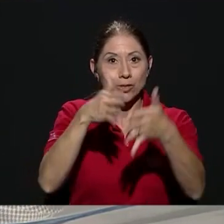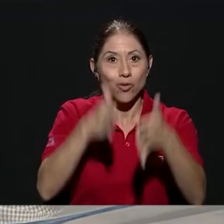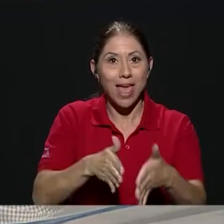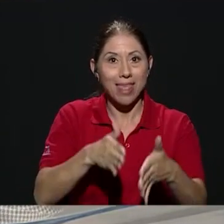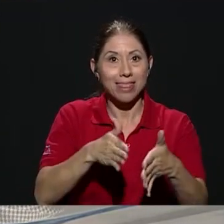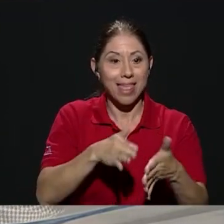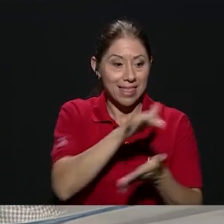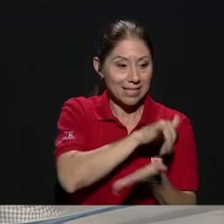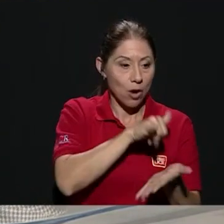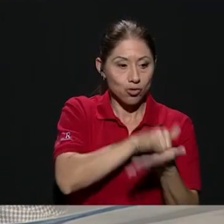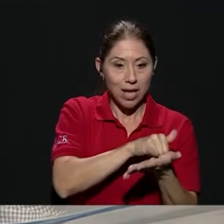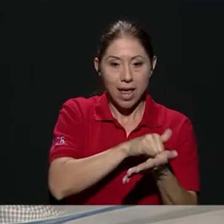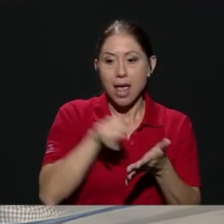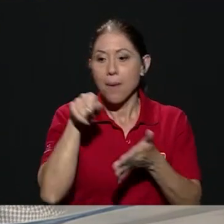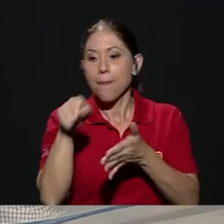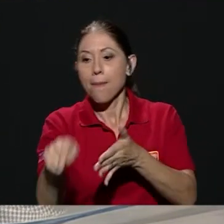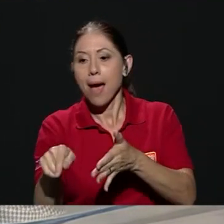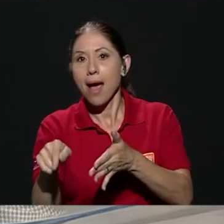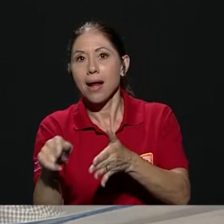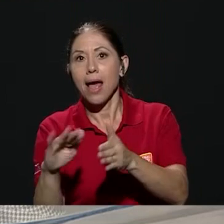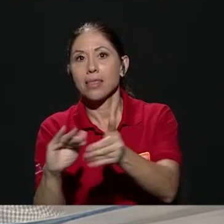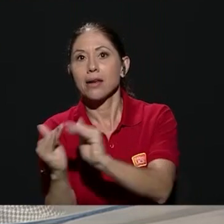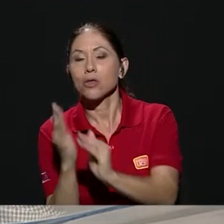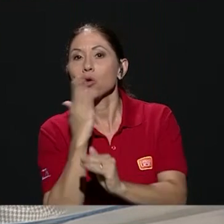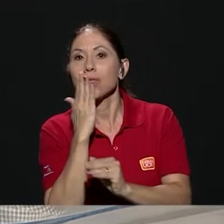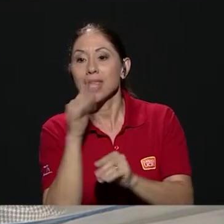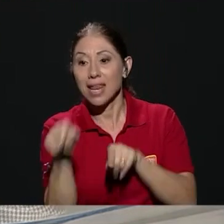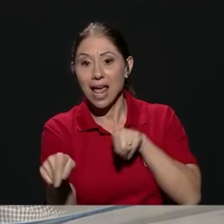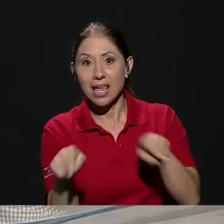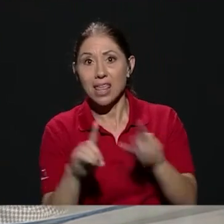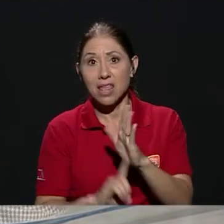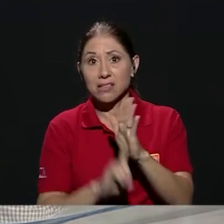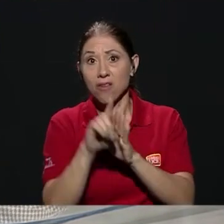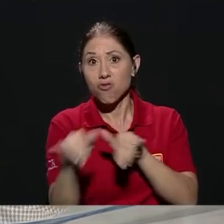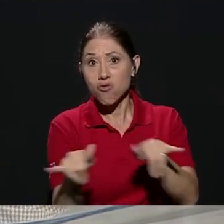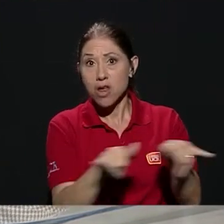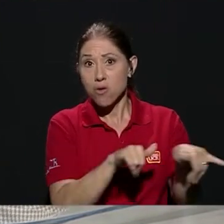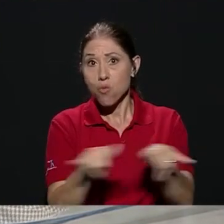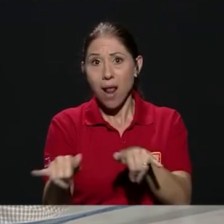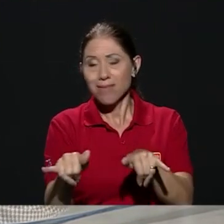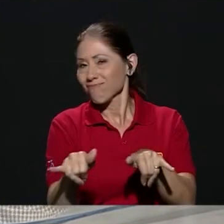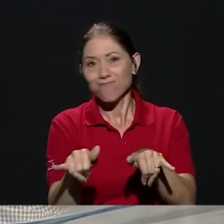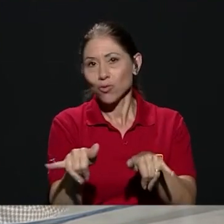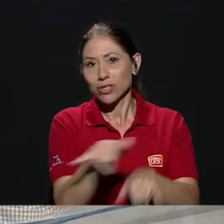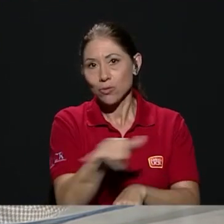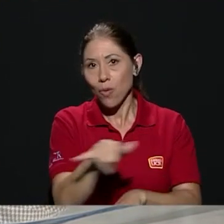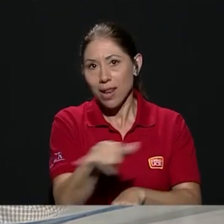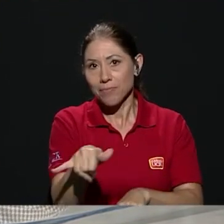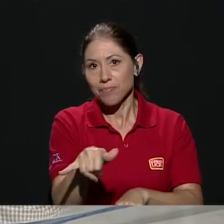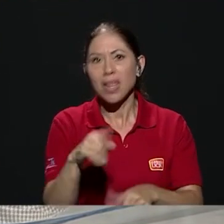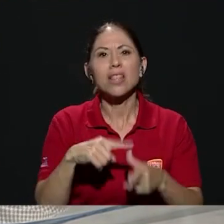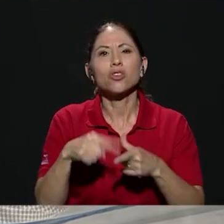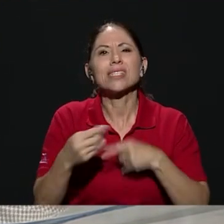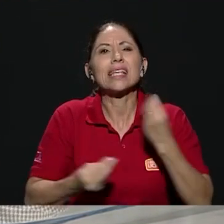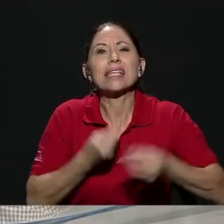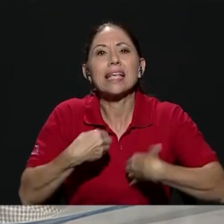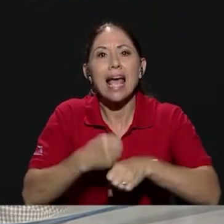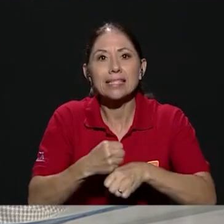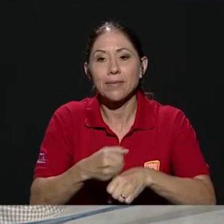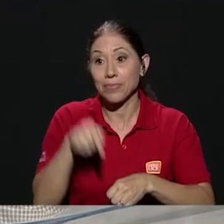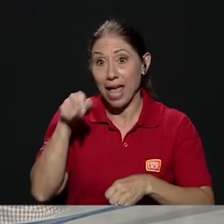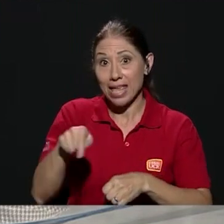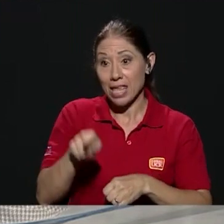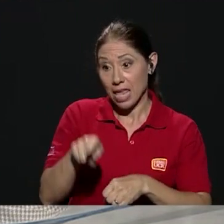meseta central. Entonces, ¿qué se hace en esta pertinencia? Se nombra una persona de la